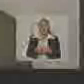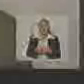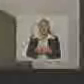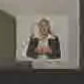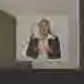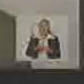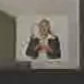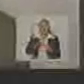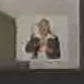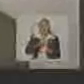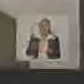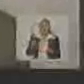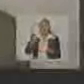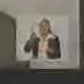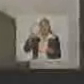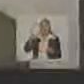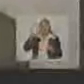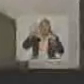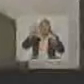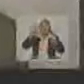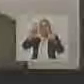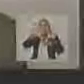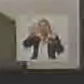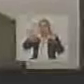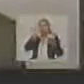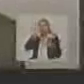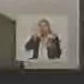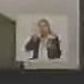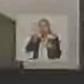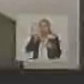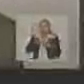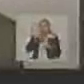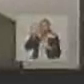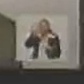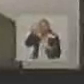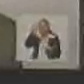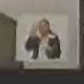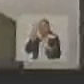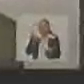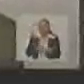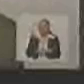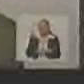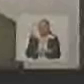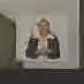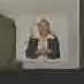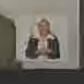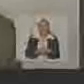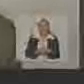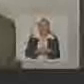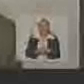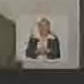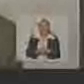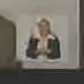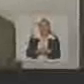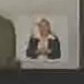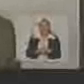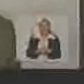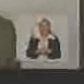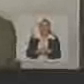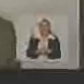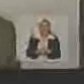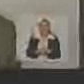profesionalización de nuestras fuerzas policíacas. Poco nos damos cuenta que estas fuerzas policíacas están viendo en nuestro ejemplo, en